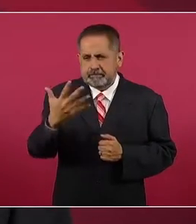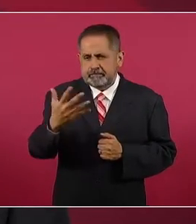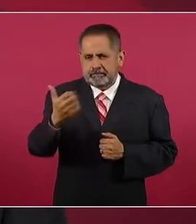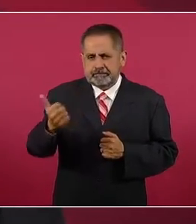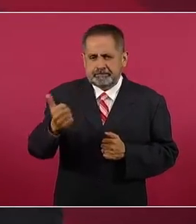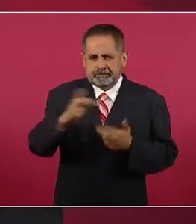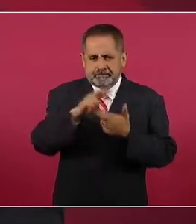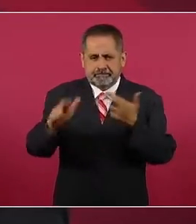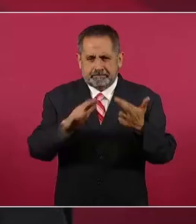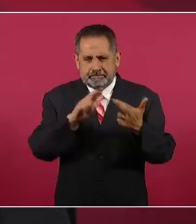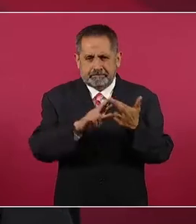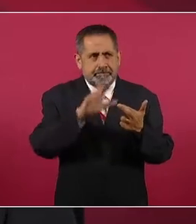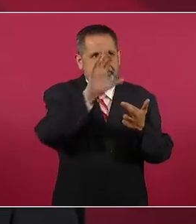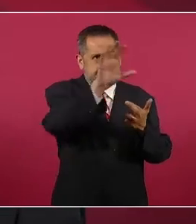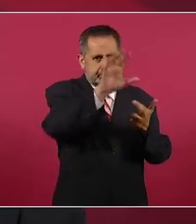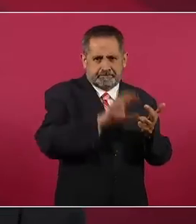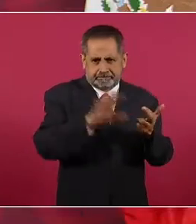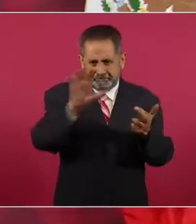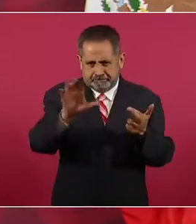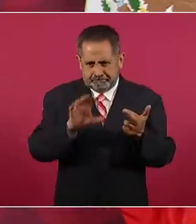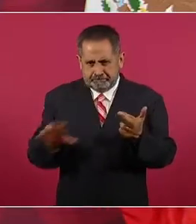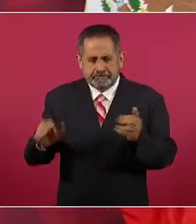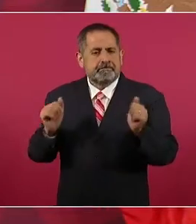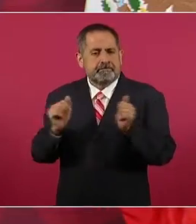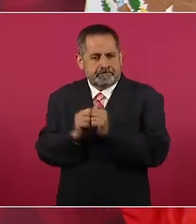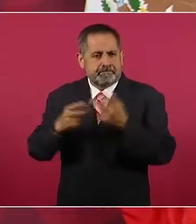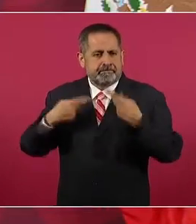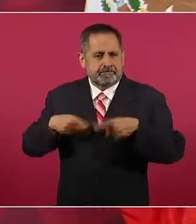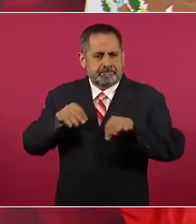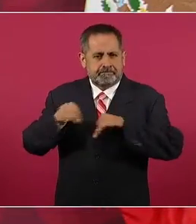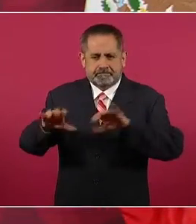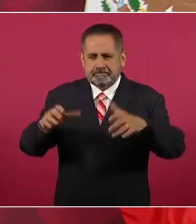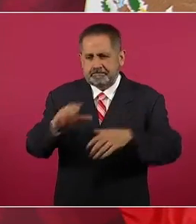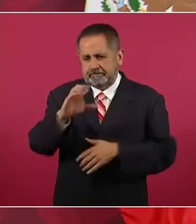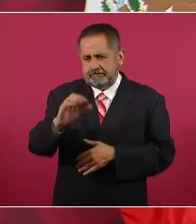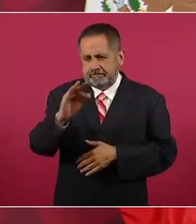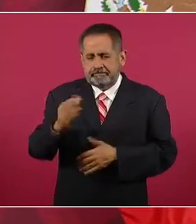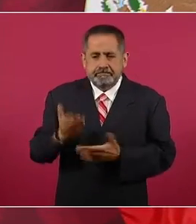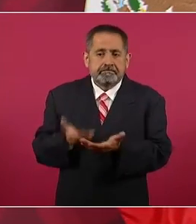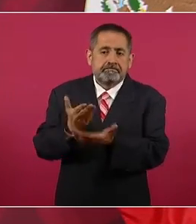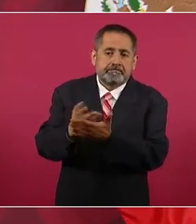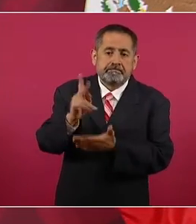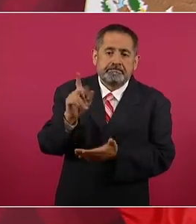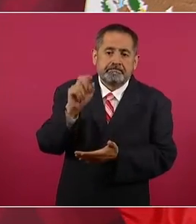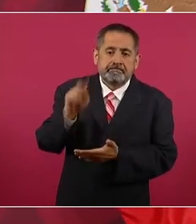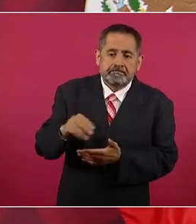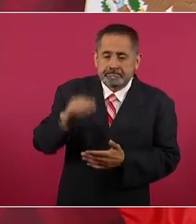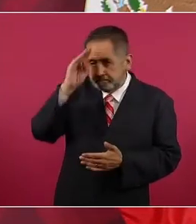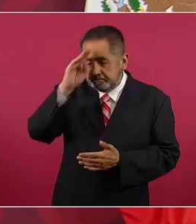5 o 6 regiones del país con los trabajadores a exponerles el plan,